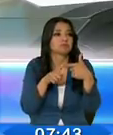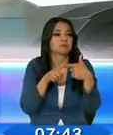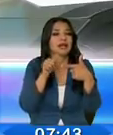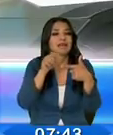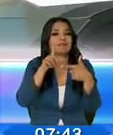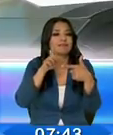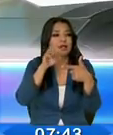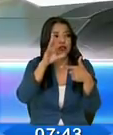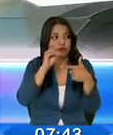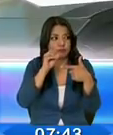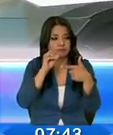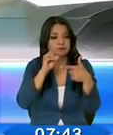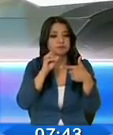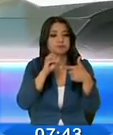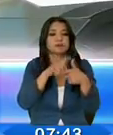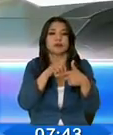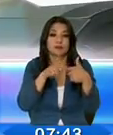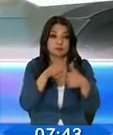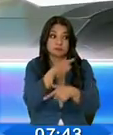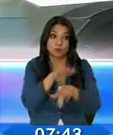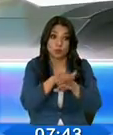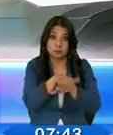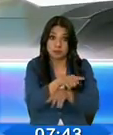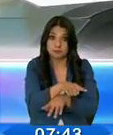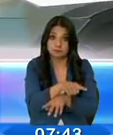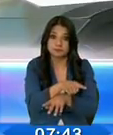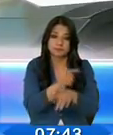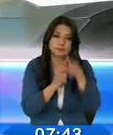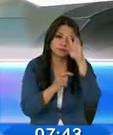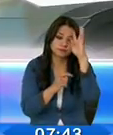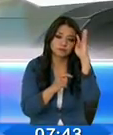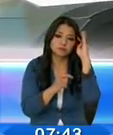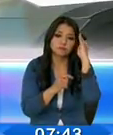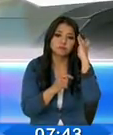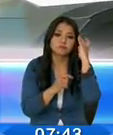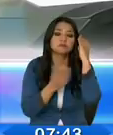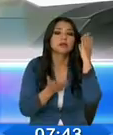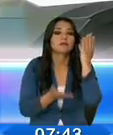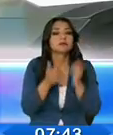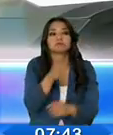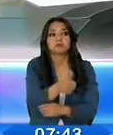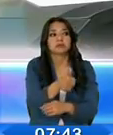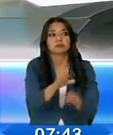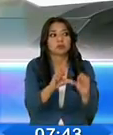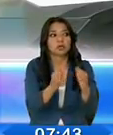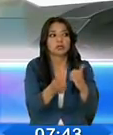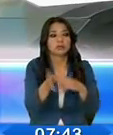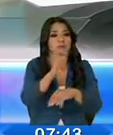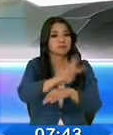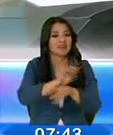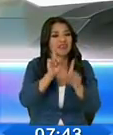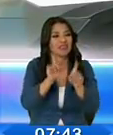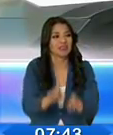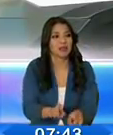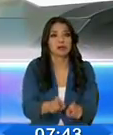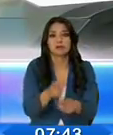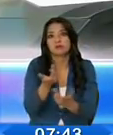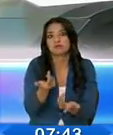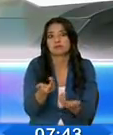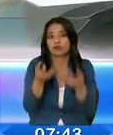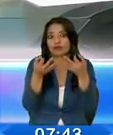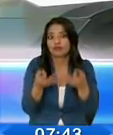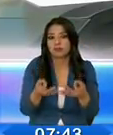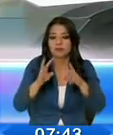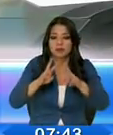Alfredo Palacio, tendremos que, es decir, la propia Asamblea Nacional tendrá que determinar a través